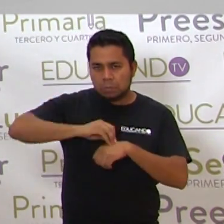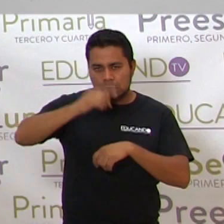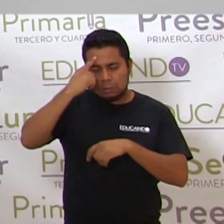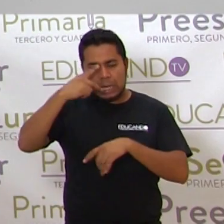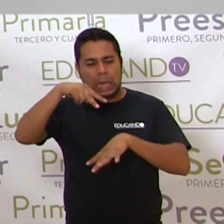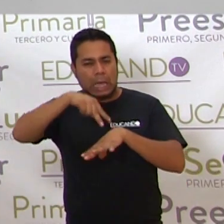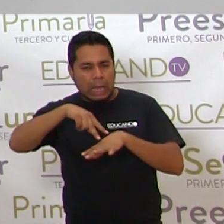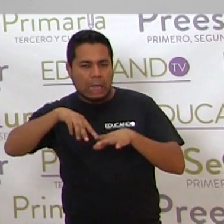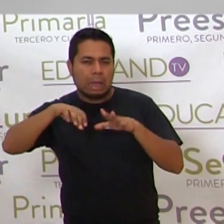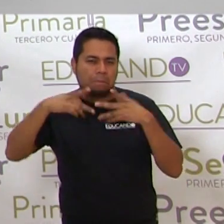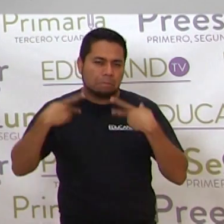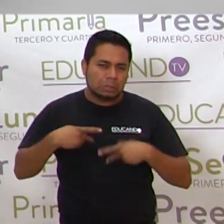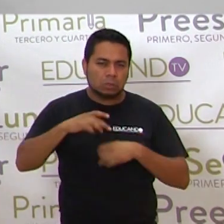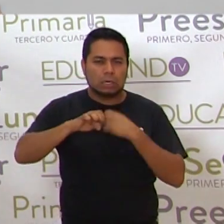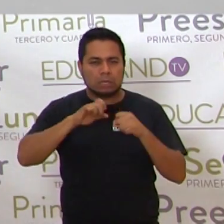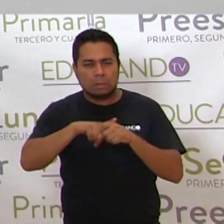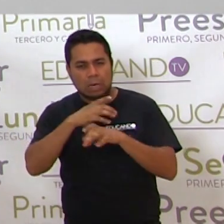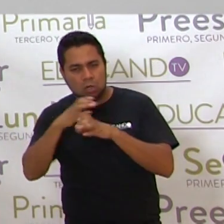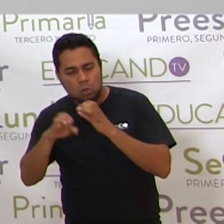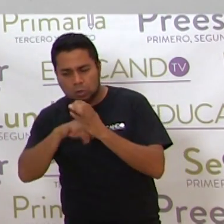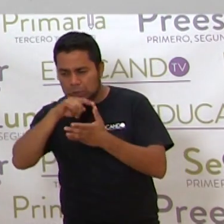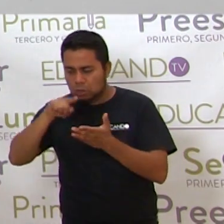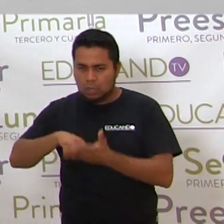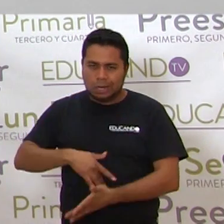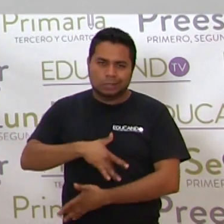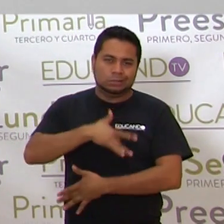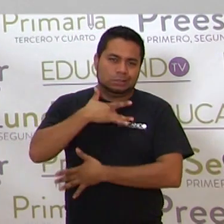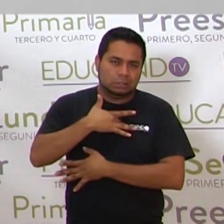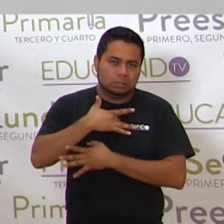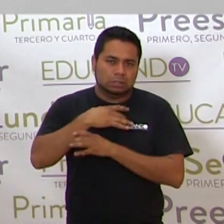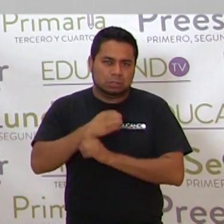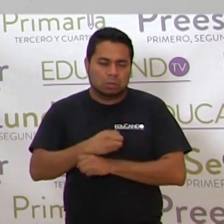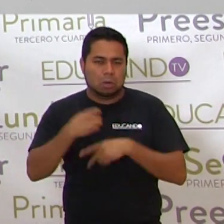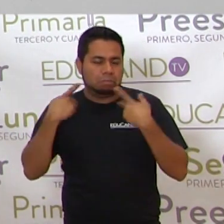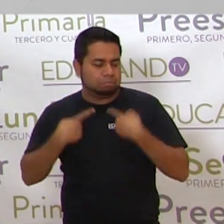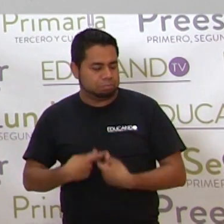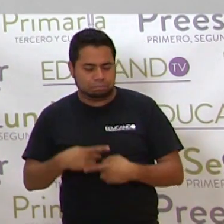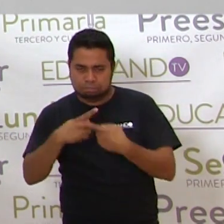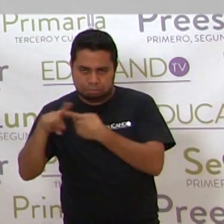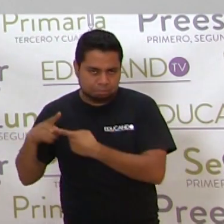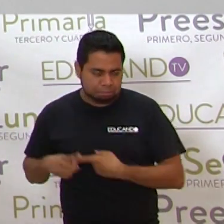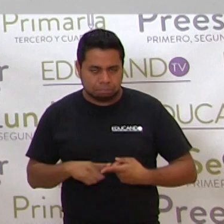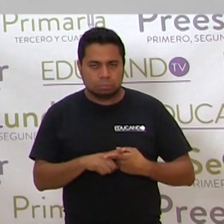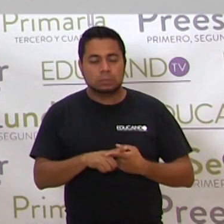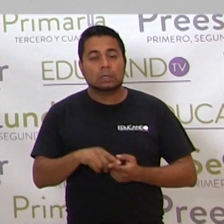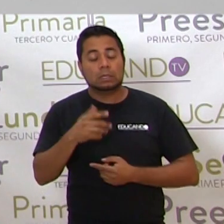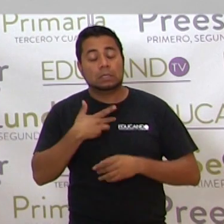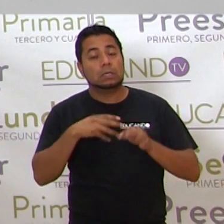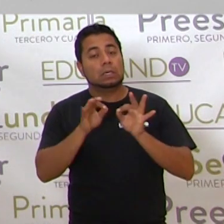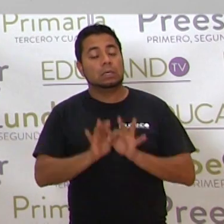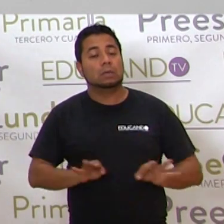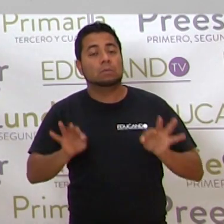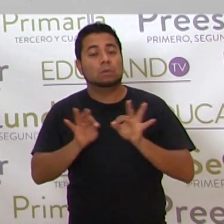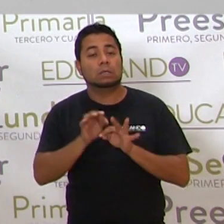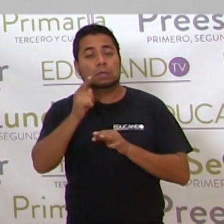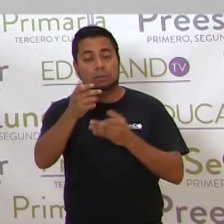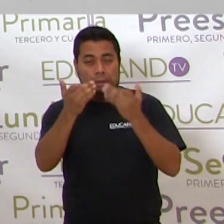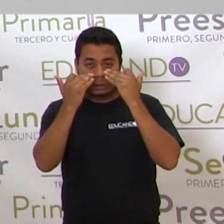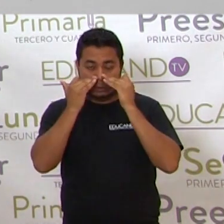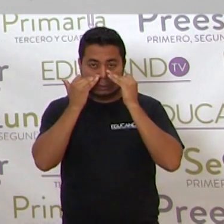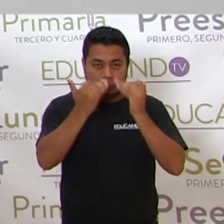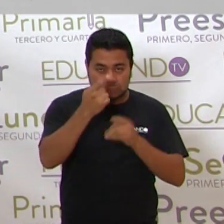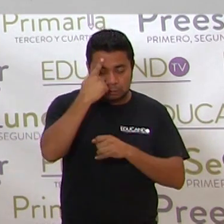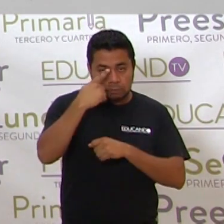una persona, un animal, cosas, lugares, sentimientos o personas. Es muy importante que tú puedas observarlo